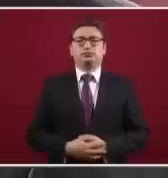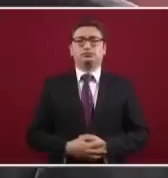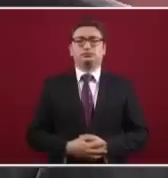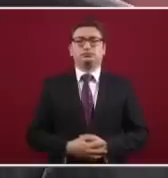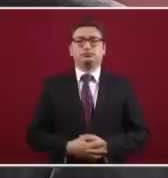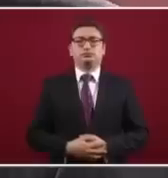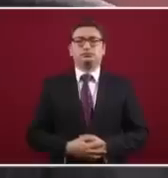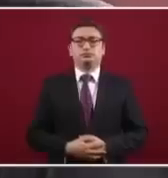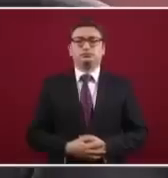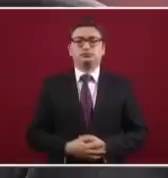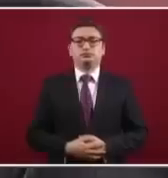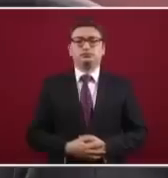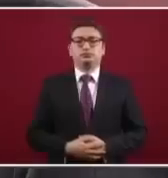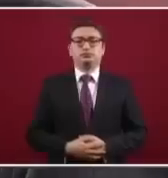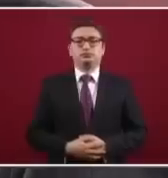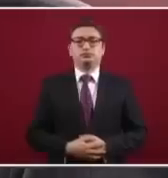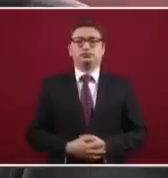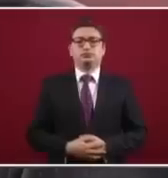Y siempre